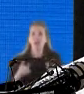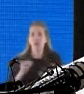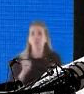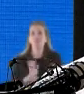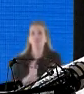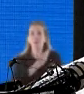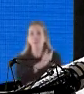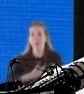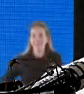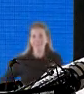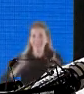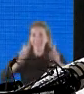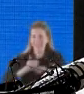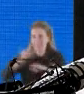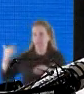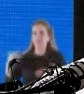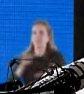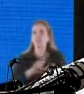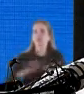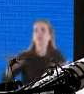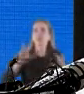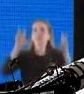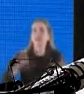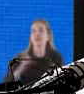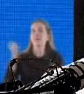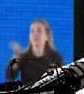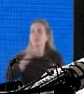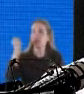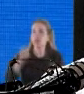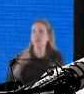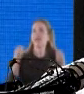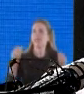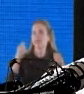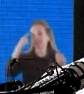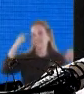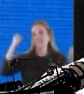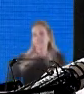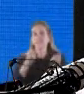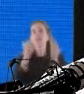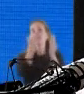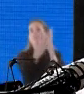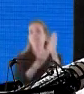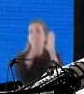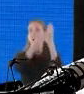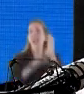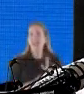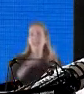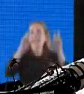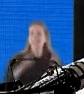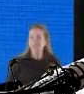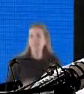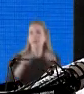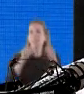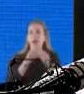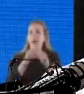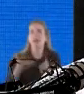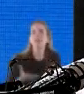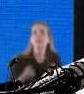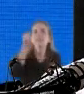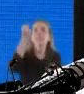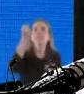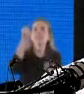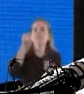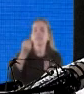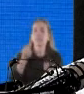de desafíos, desafíos que no van a poder superar solos si no hay un compromiso global con el desarrollo de las economías